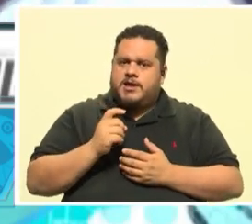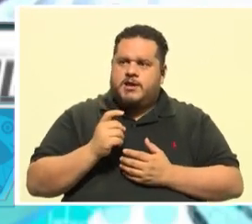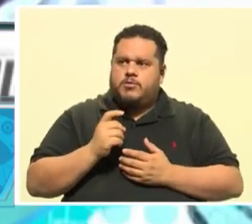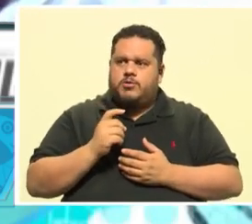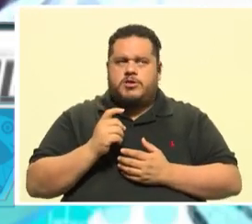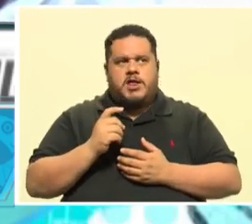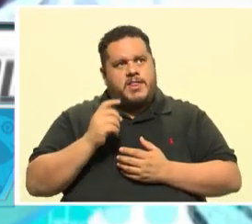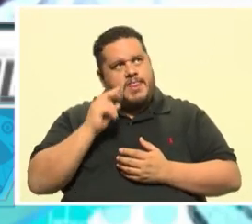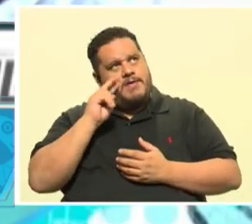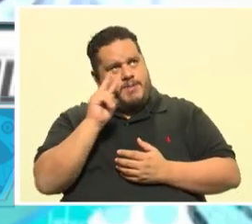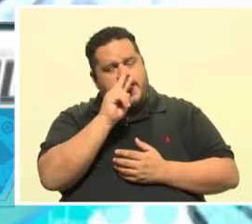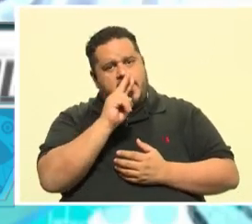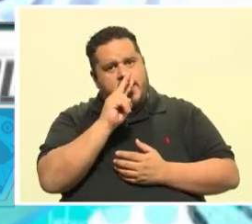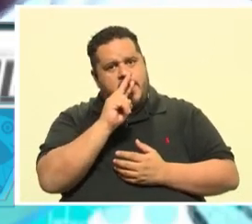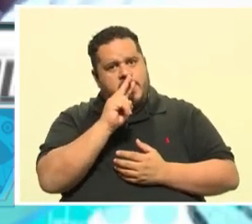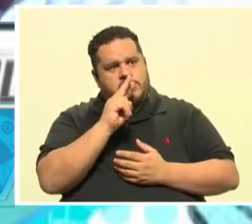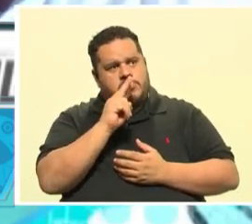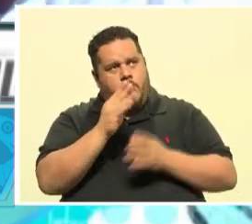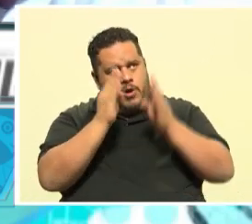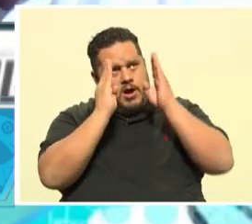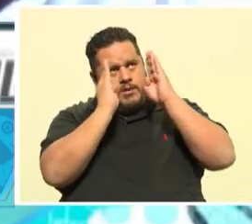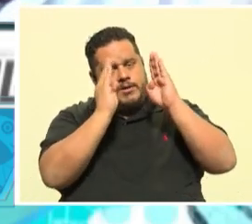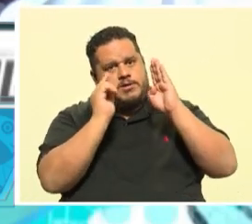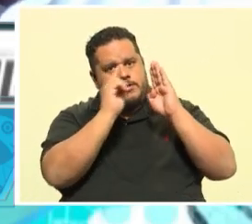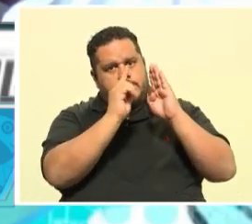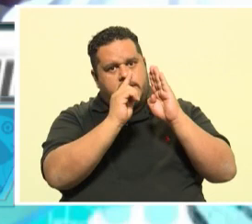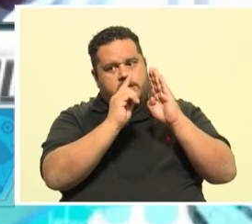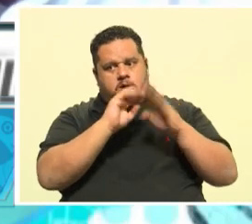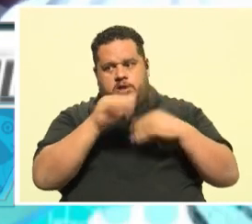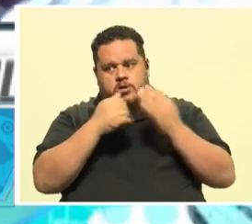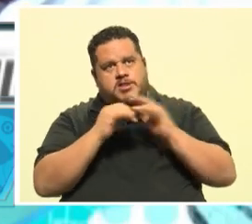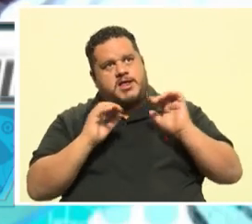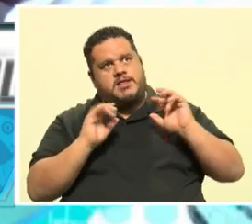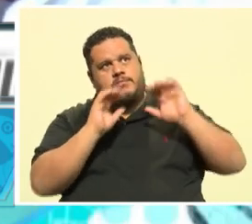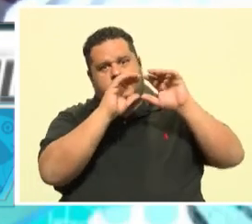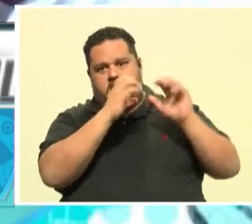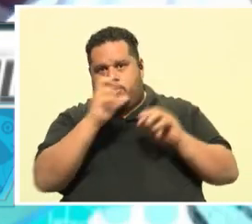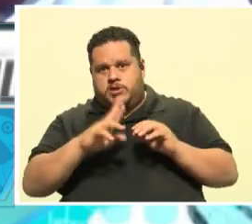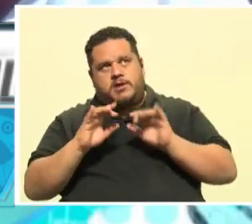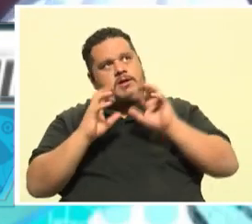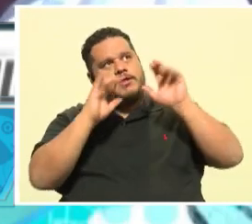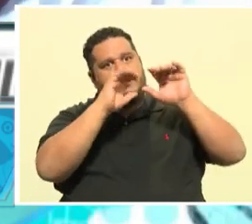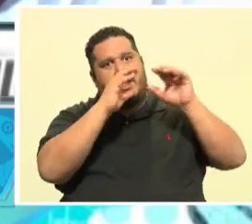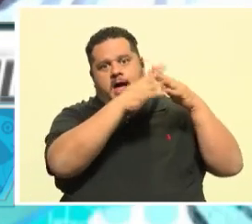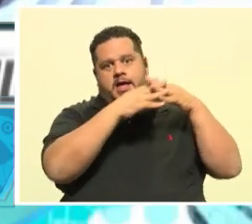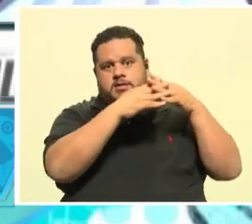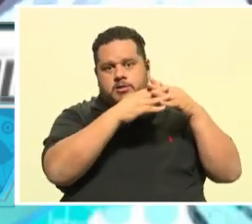Santa acá en Costa Rica, con la joven que espera